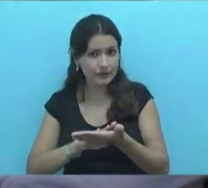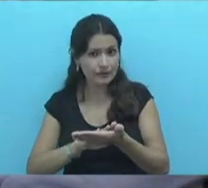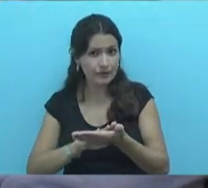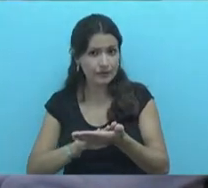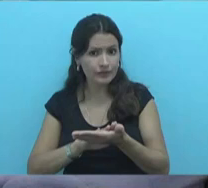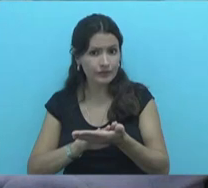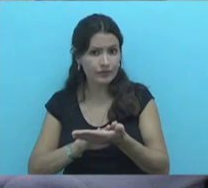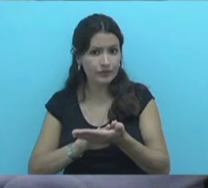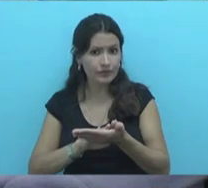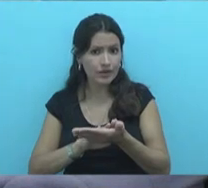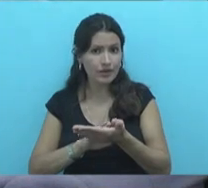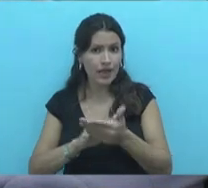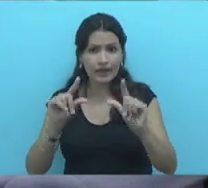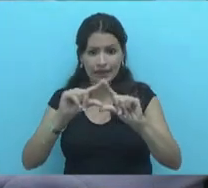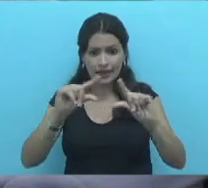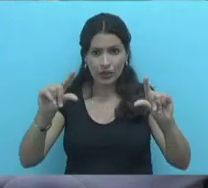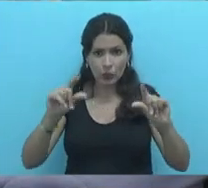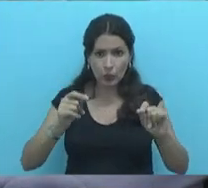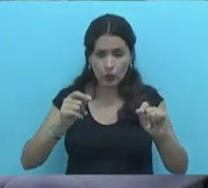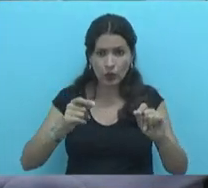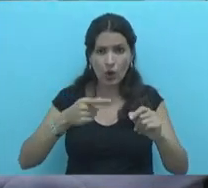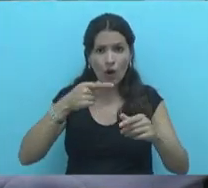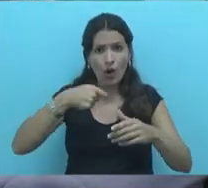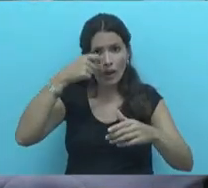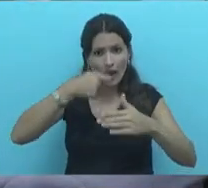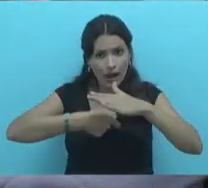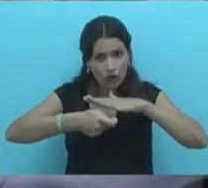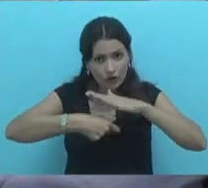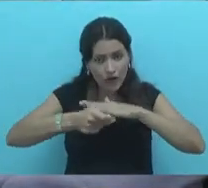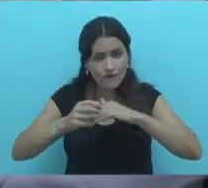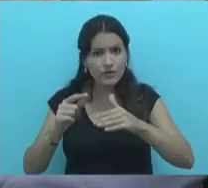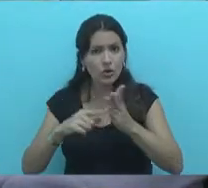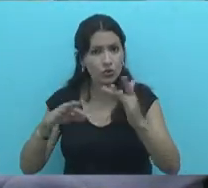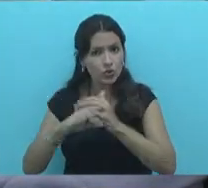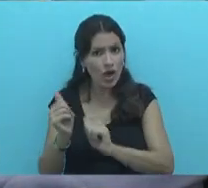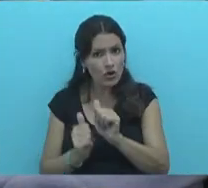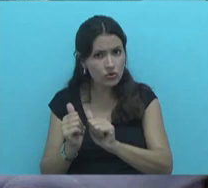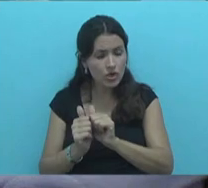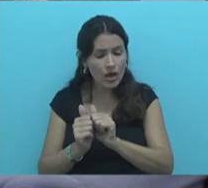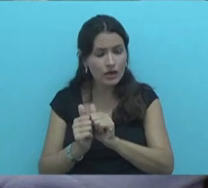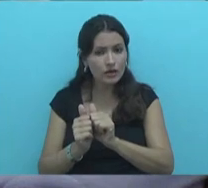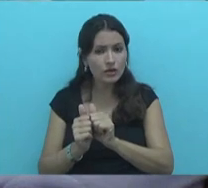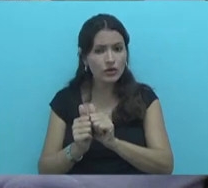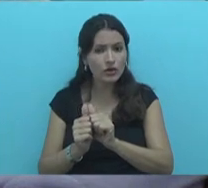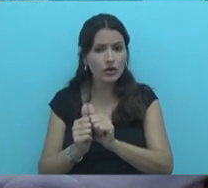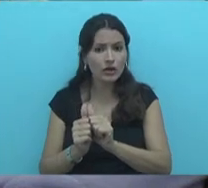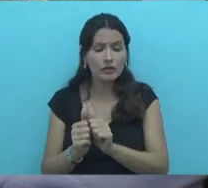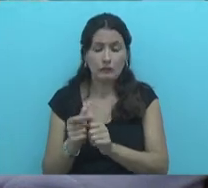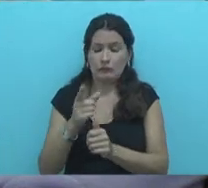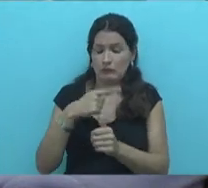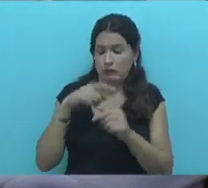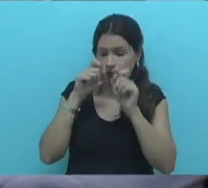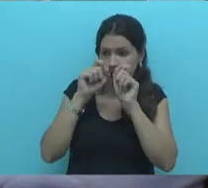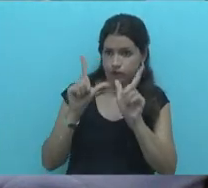titulada Narcotráfico Rosario, tenemos todo el estupor